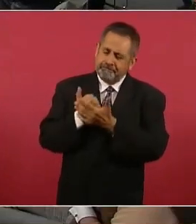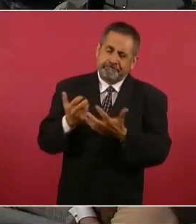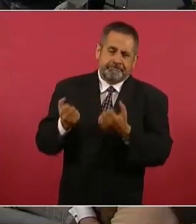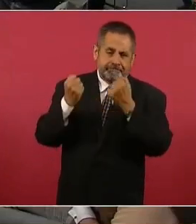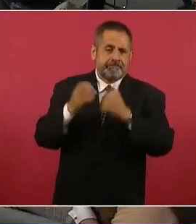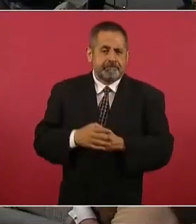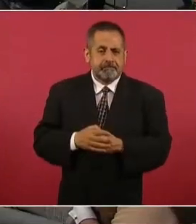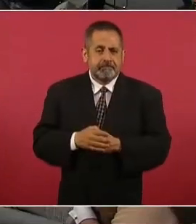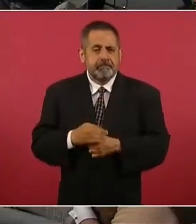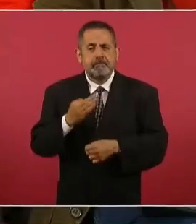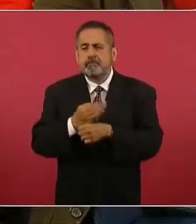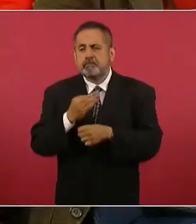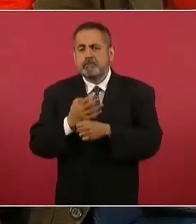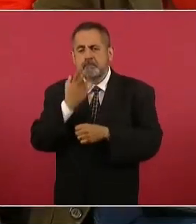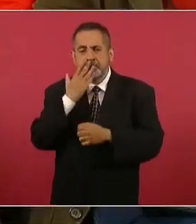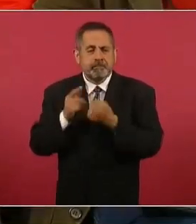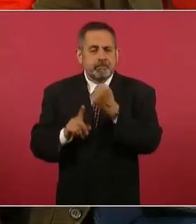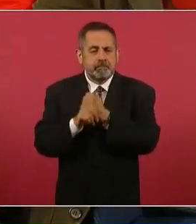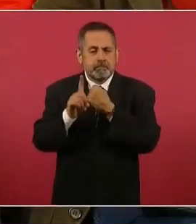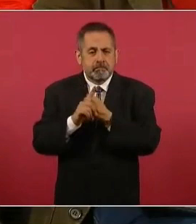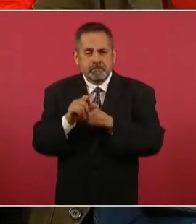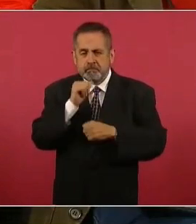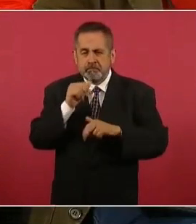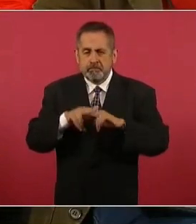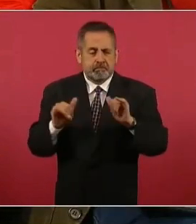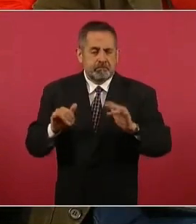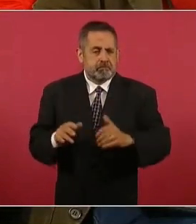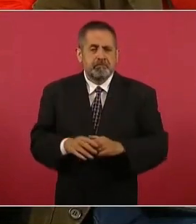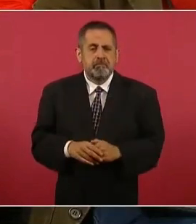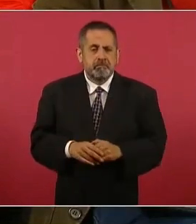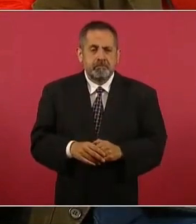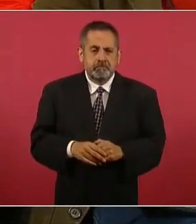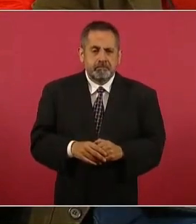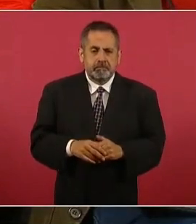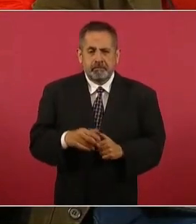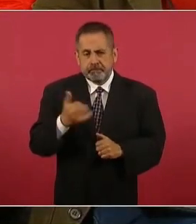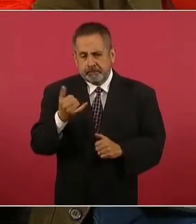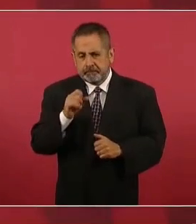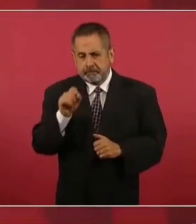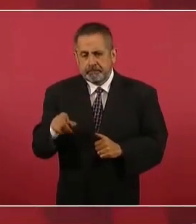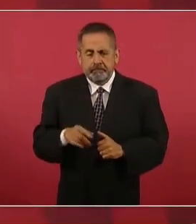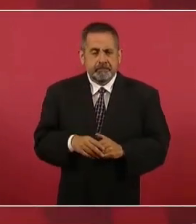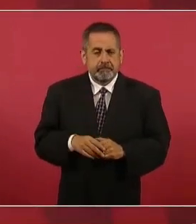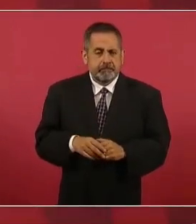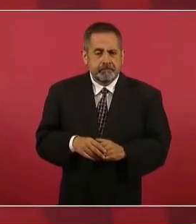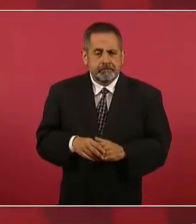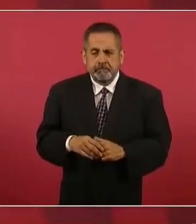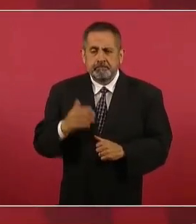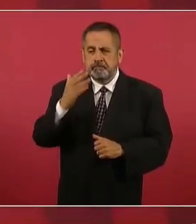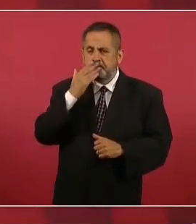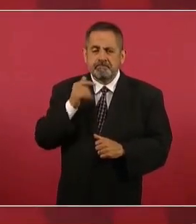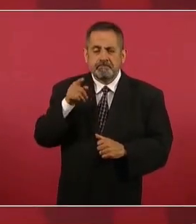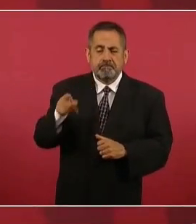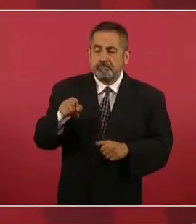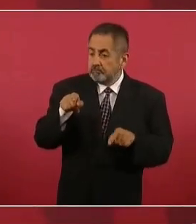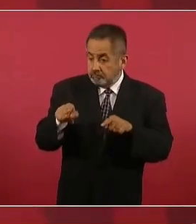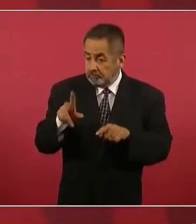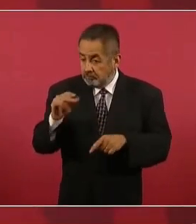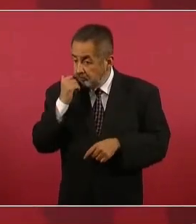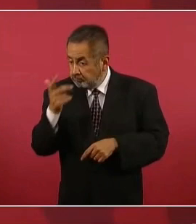y no hemos tenido ningún problema y no han habido